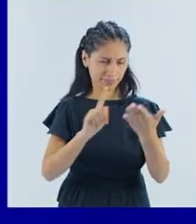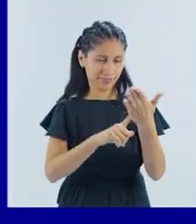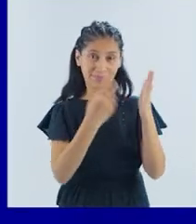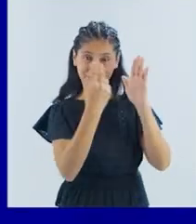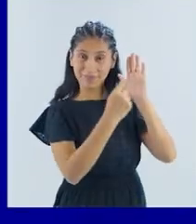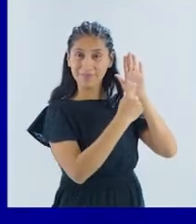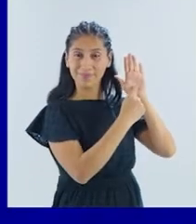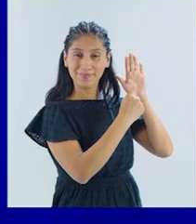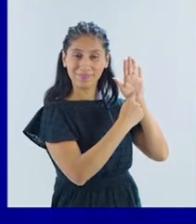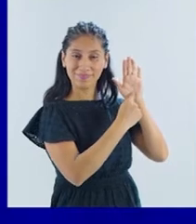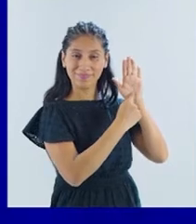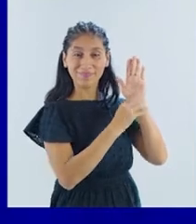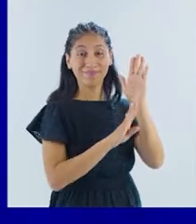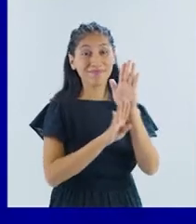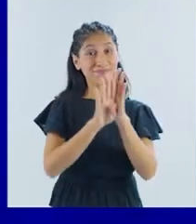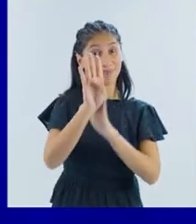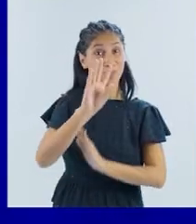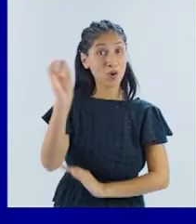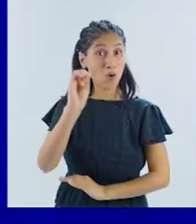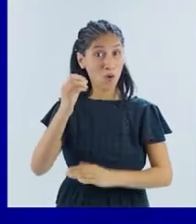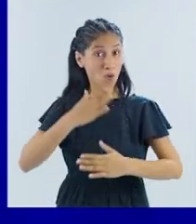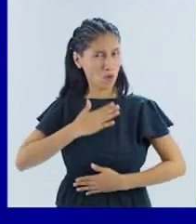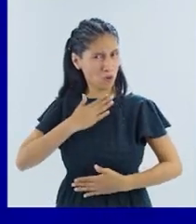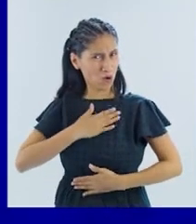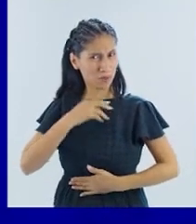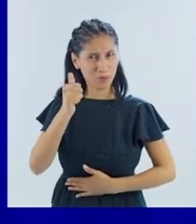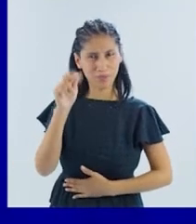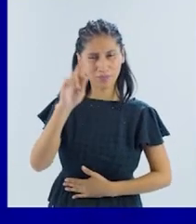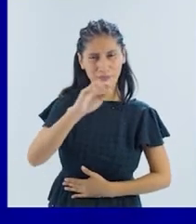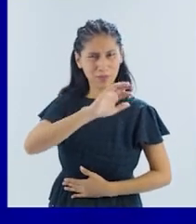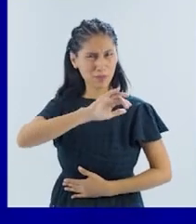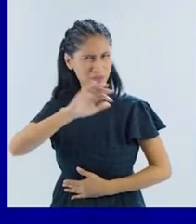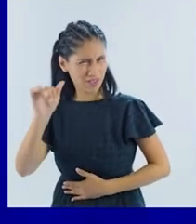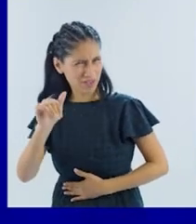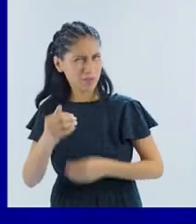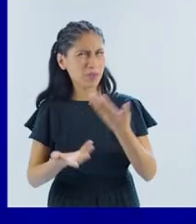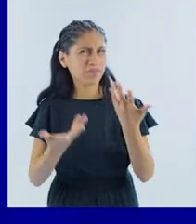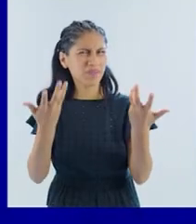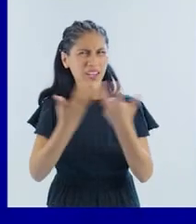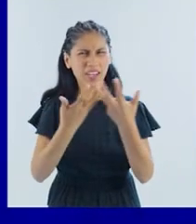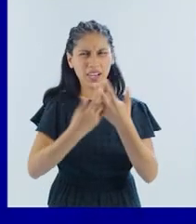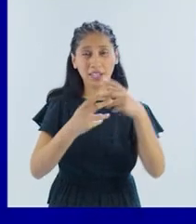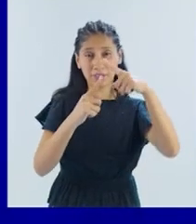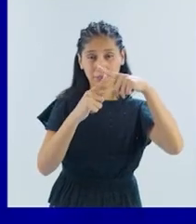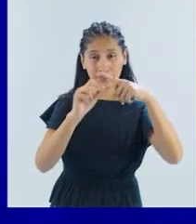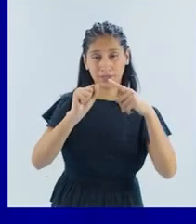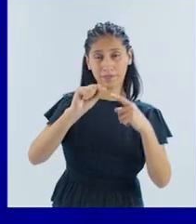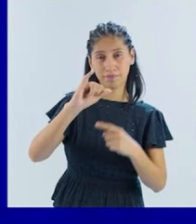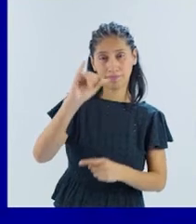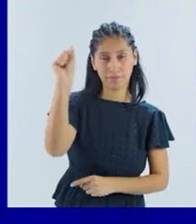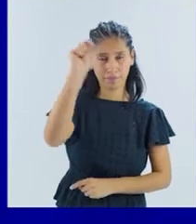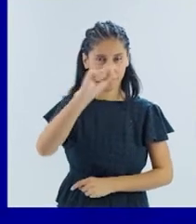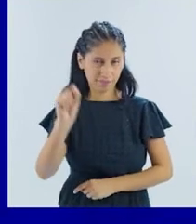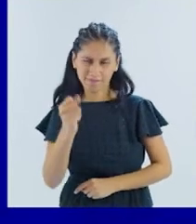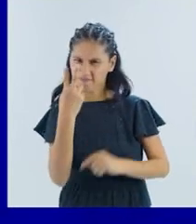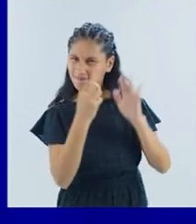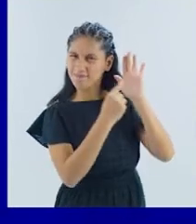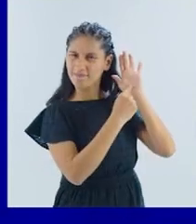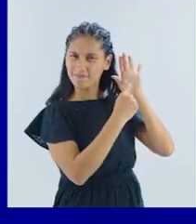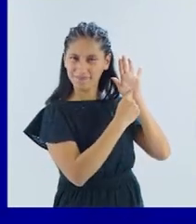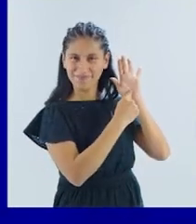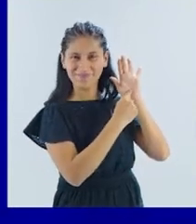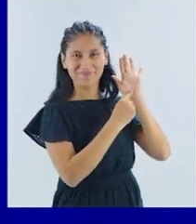2. Desarrollo o cuerpo argumentativo. Se refiere al sustento de la tesis, es decir, los razonamientos